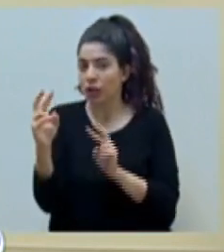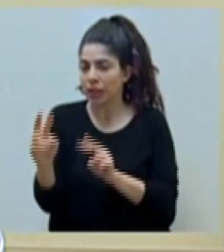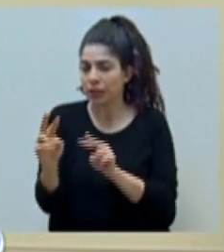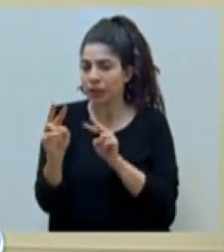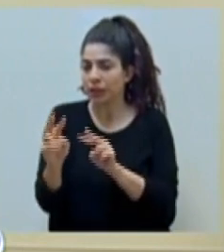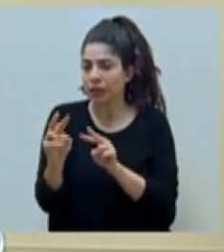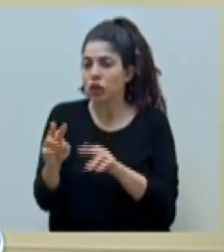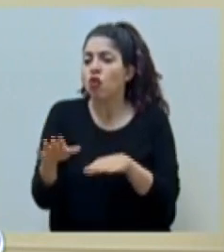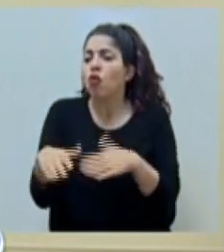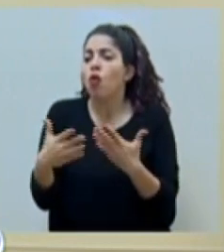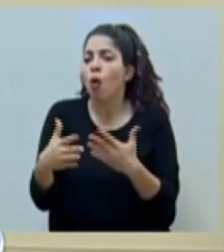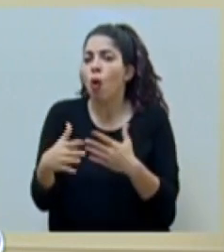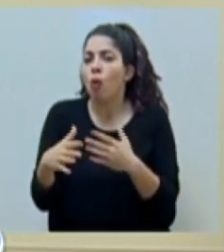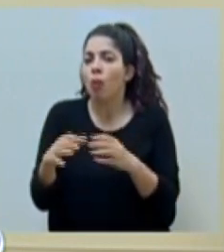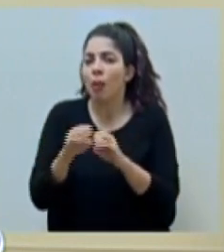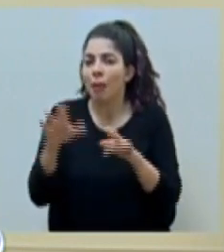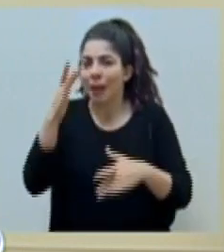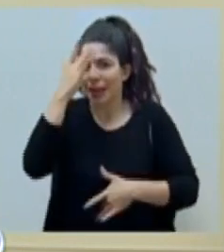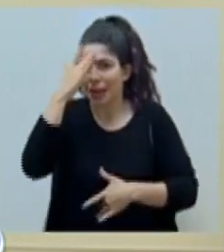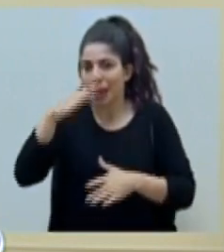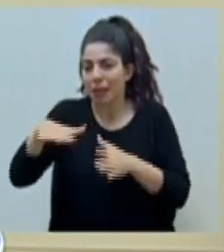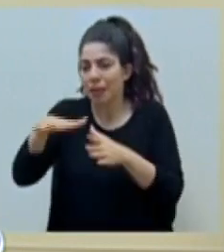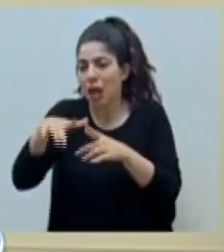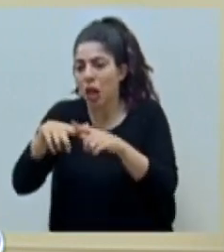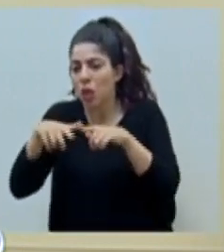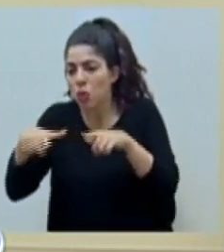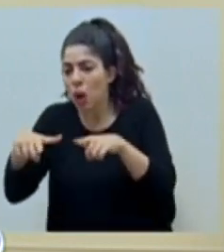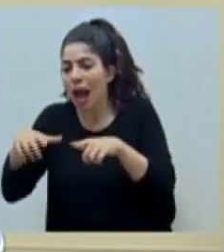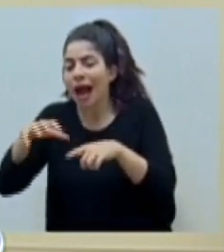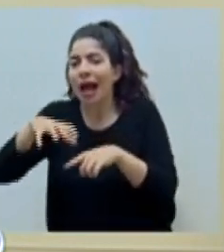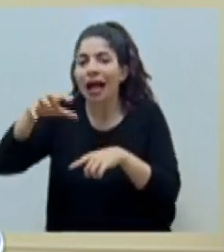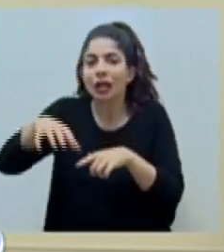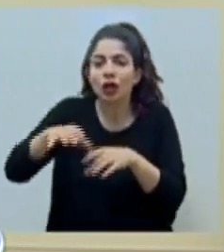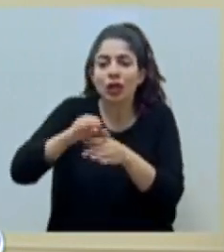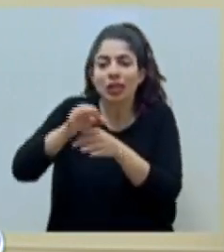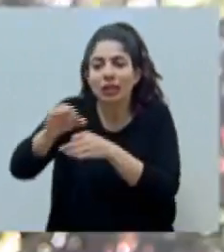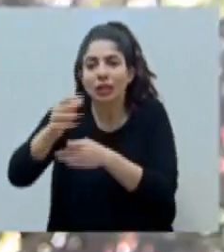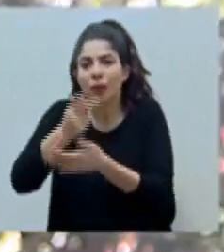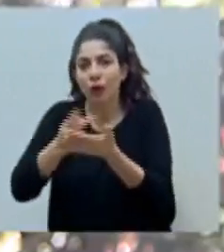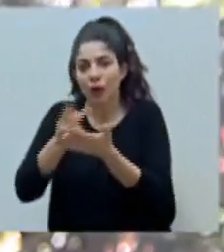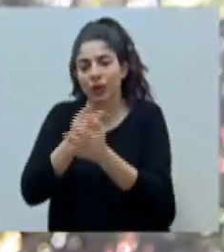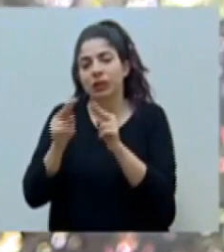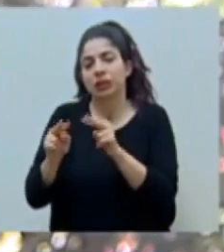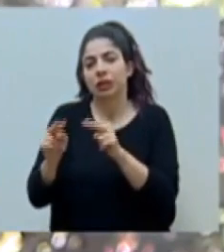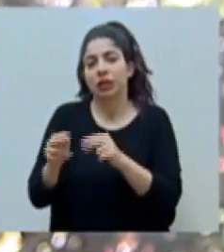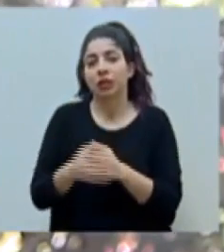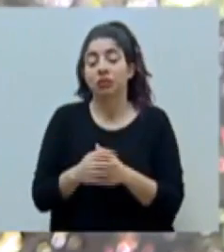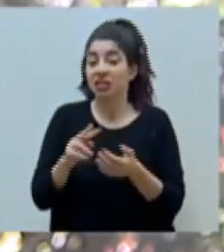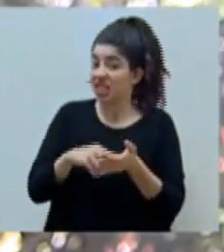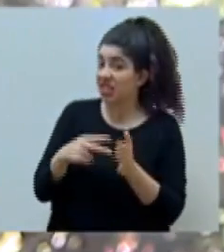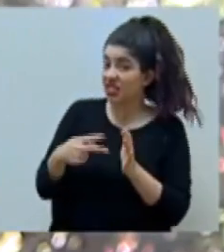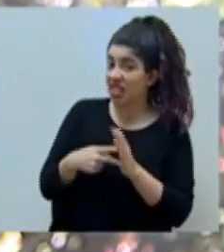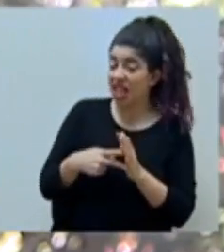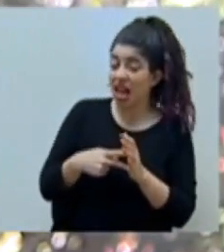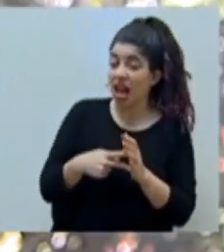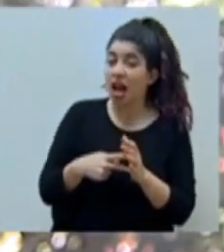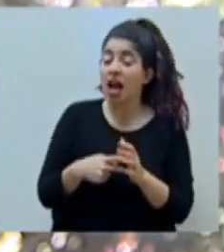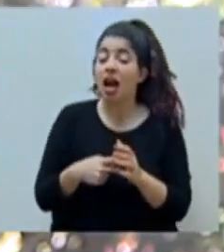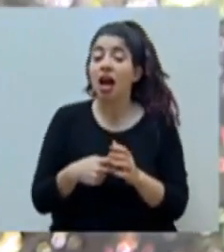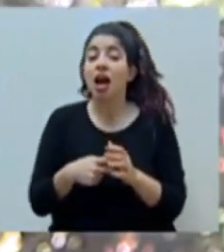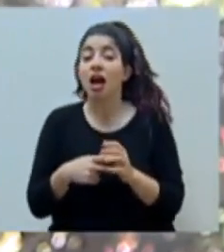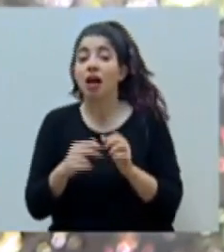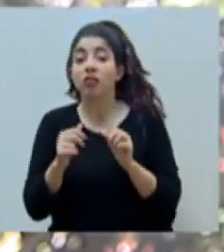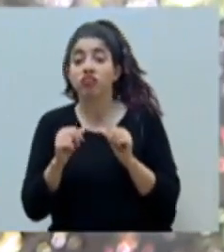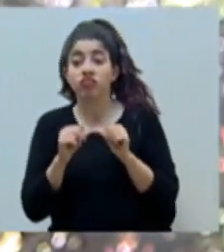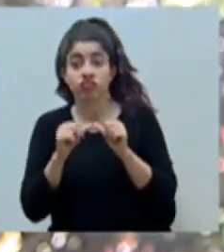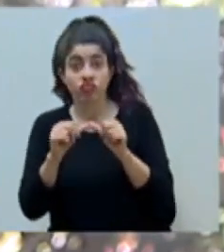se comporta la pandemia en ese distrito, en ese cantón y en esa provincia. Quedará sujeto el